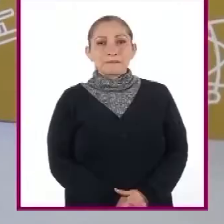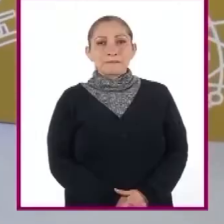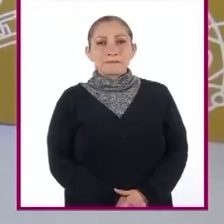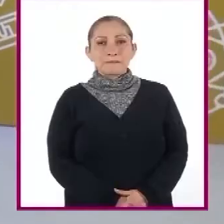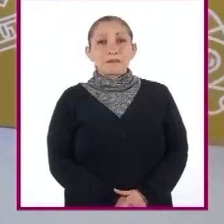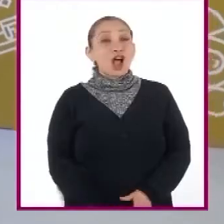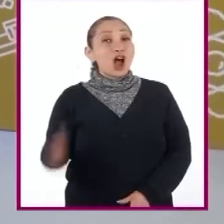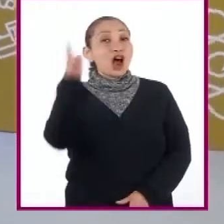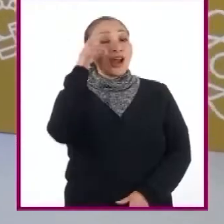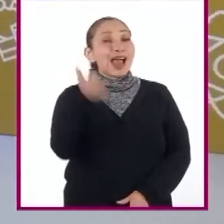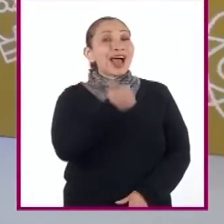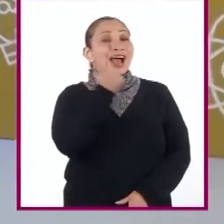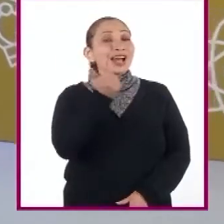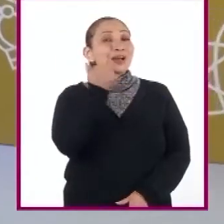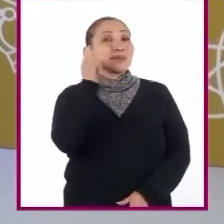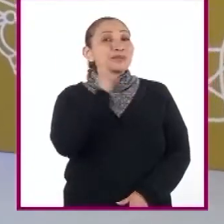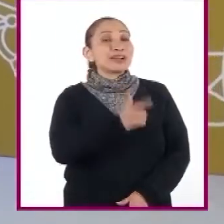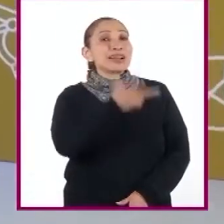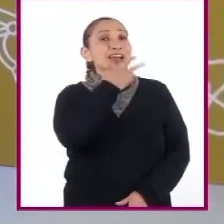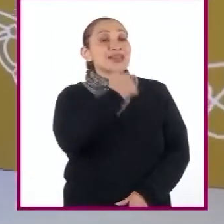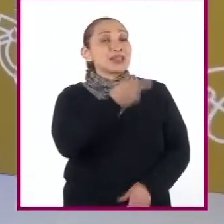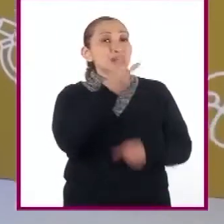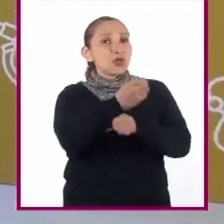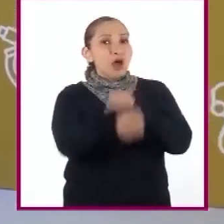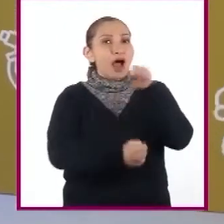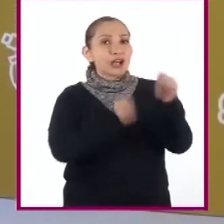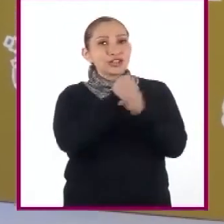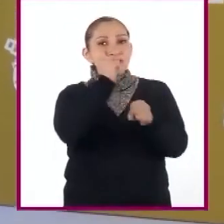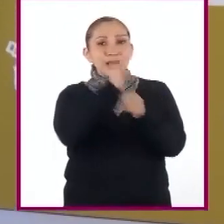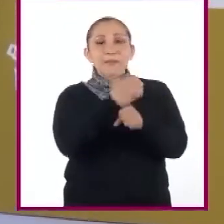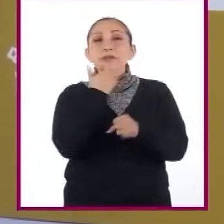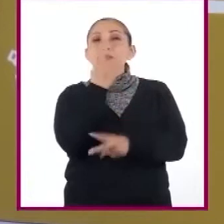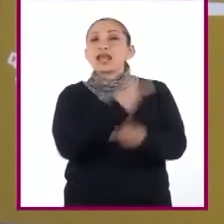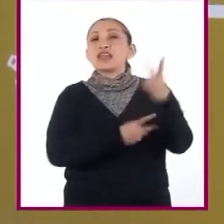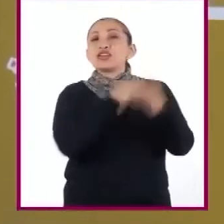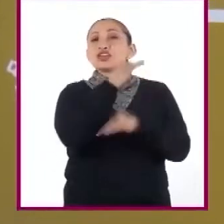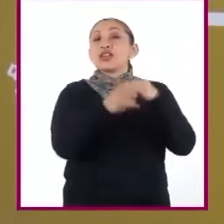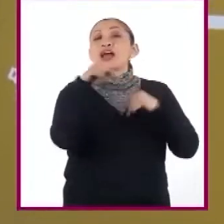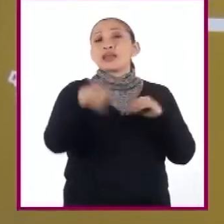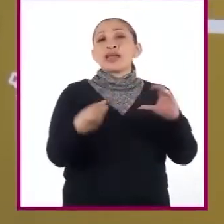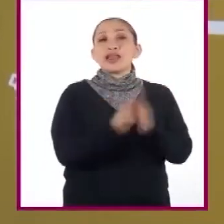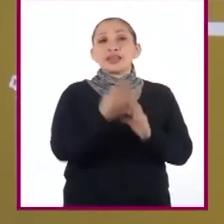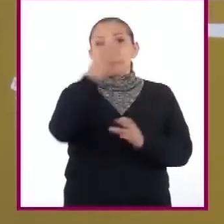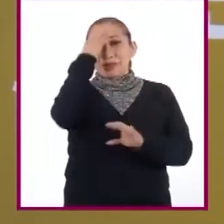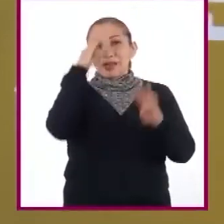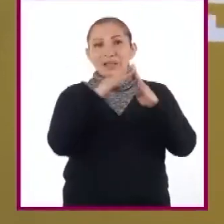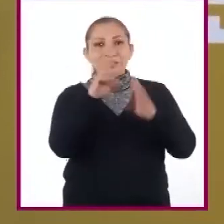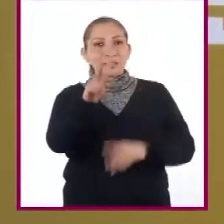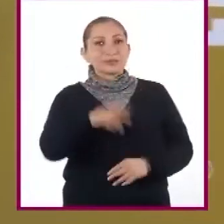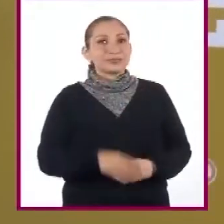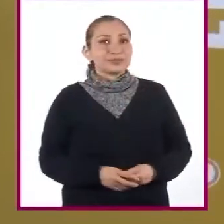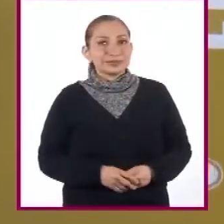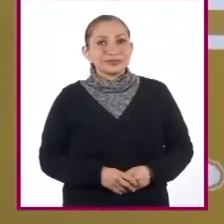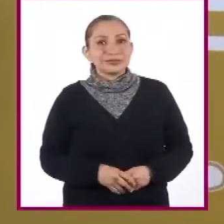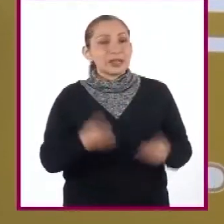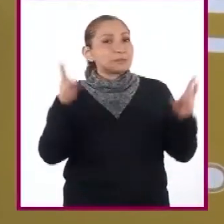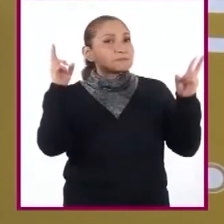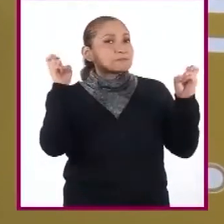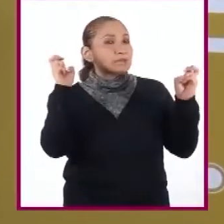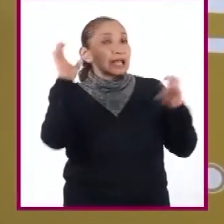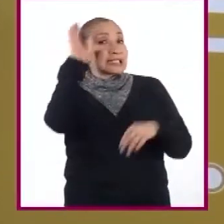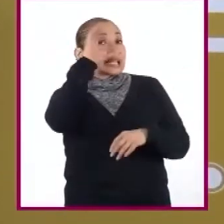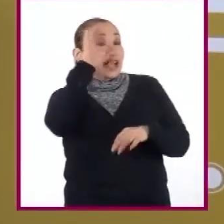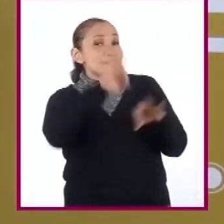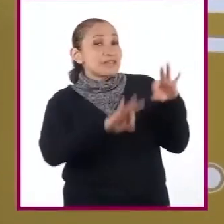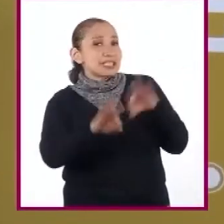¿Qué tal, alumnas y alumnos de segundo grado de secundaria? Bienvenidas y bienvenidos a esta sesión de Aprende en Casa 2 de la asignatura de